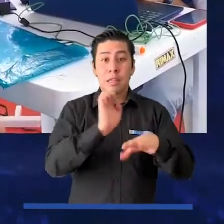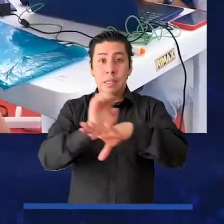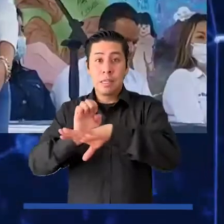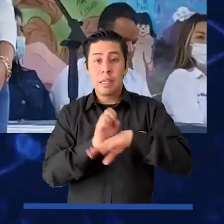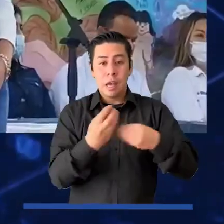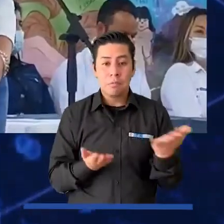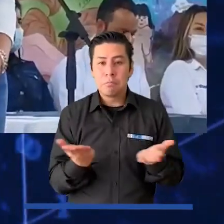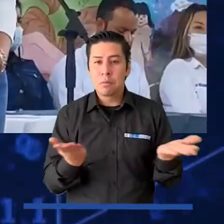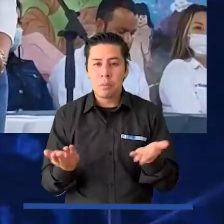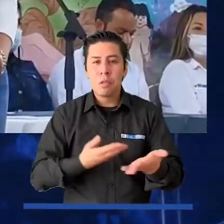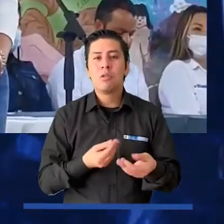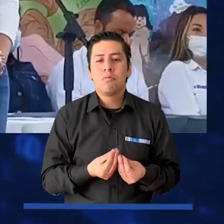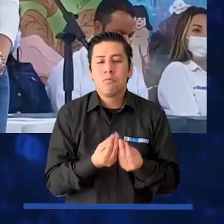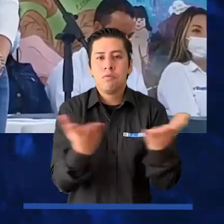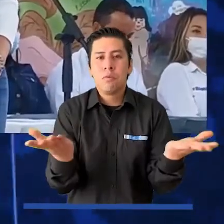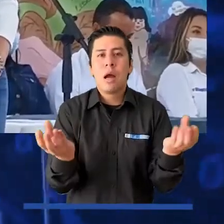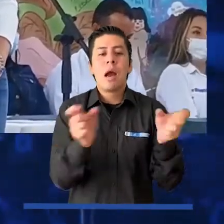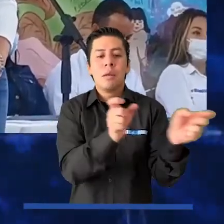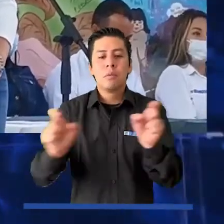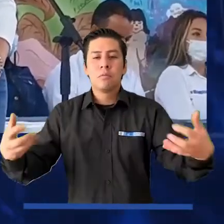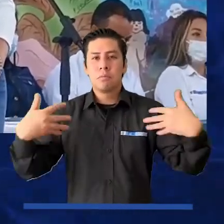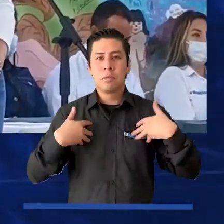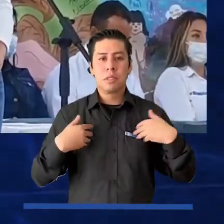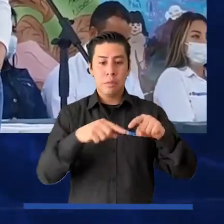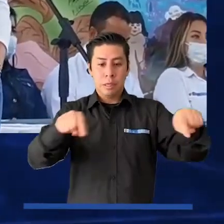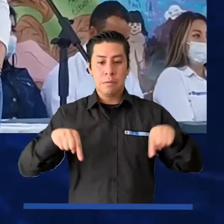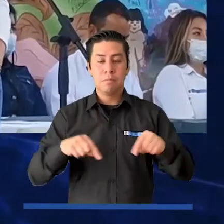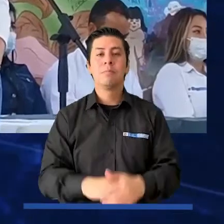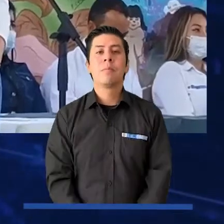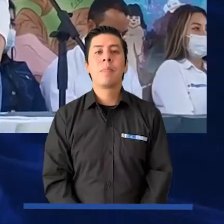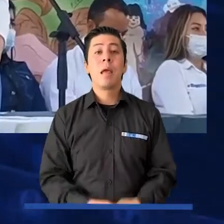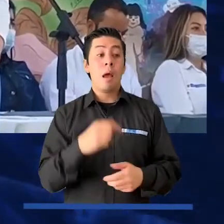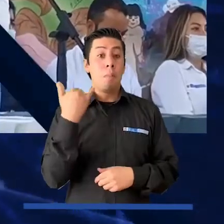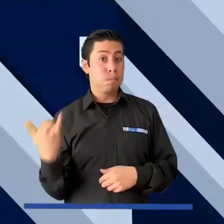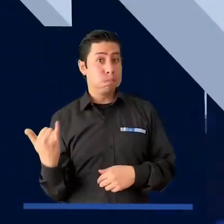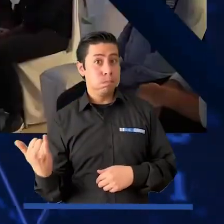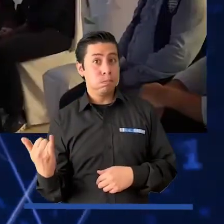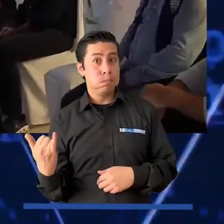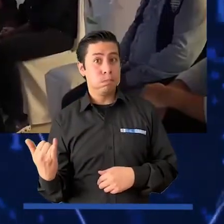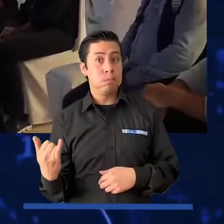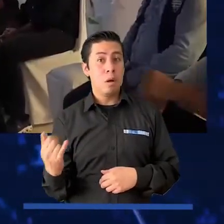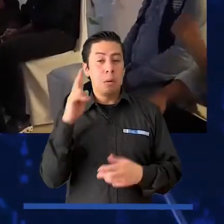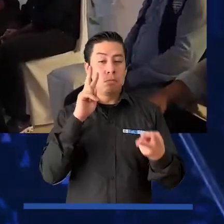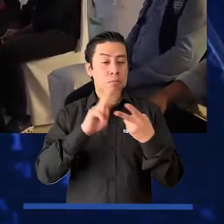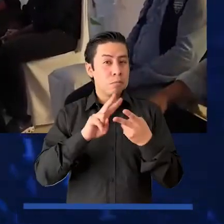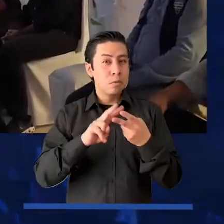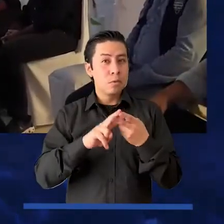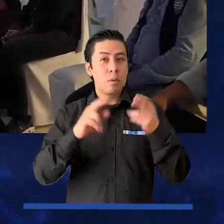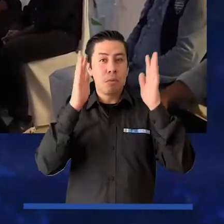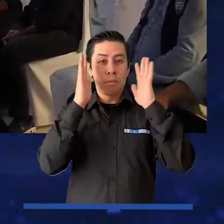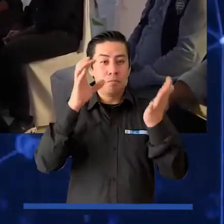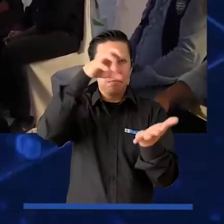diferentes entidades del SNARIP llegaron para ofrecer sus programas, servicios a la población víctima de esta zona. En este sitio,